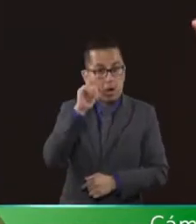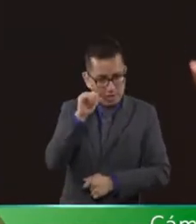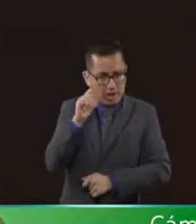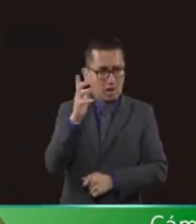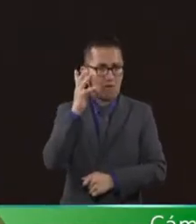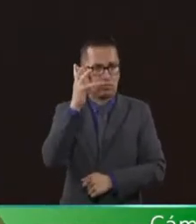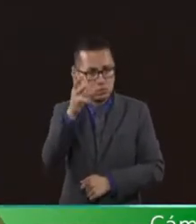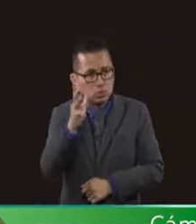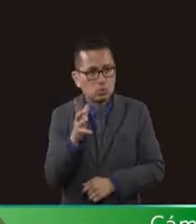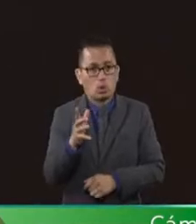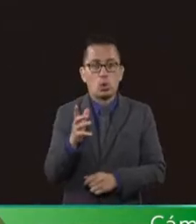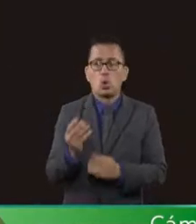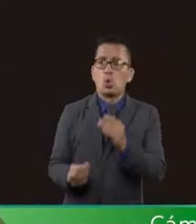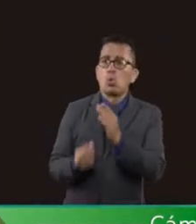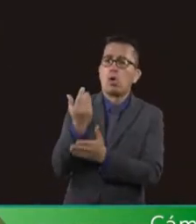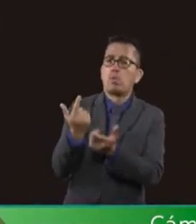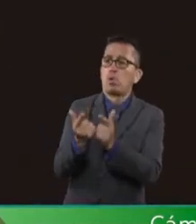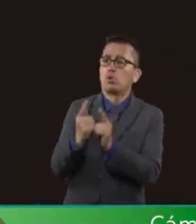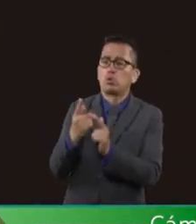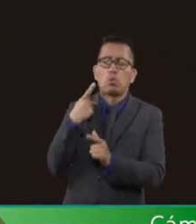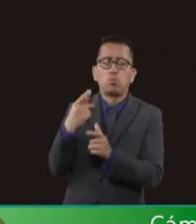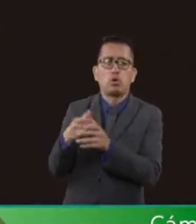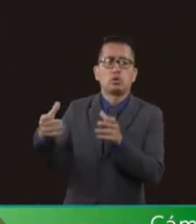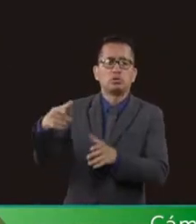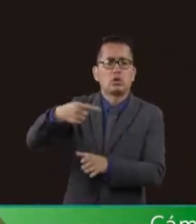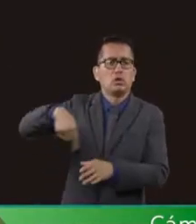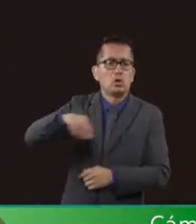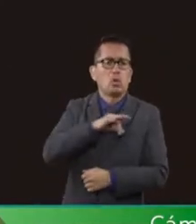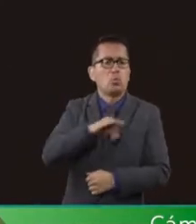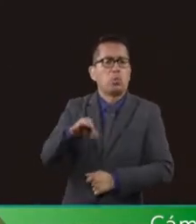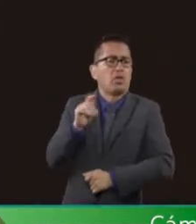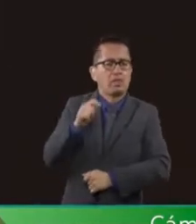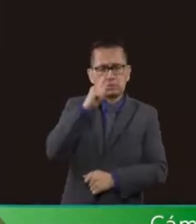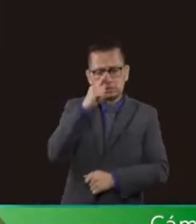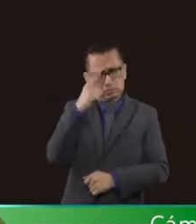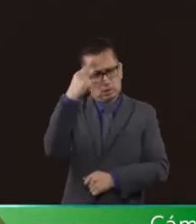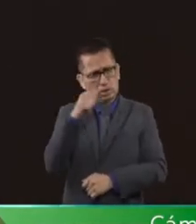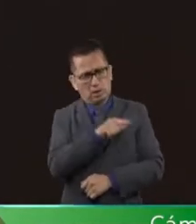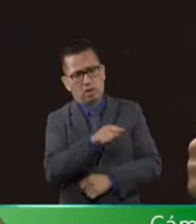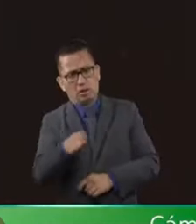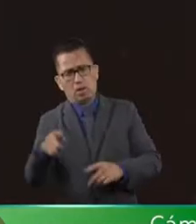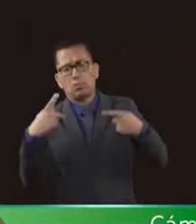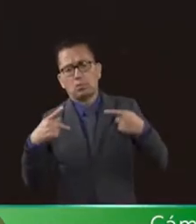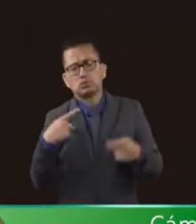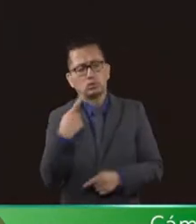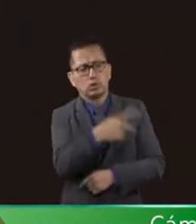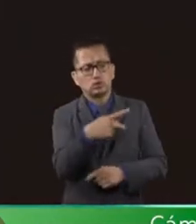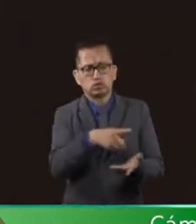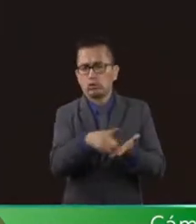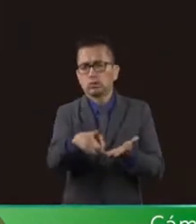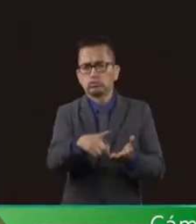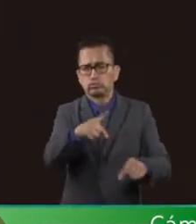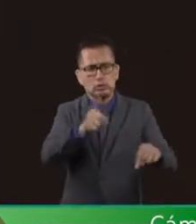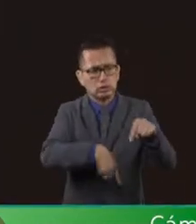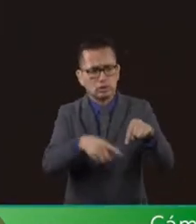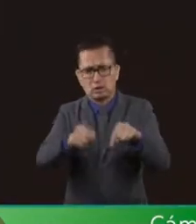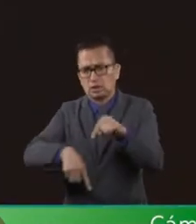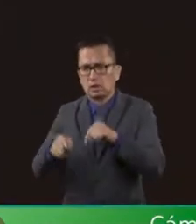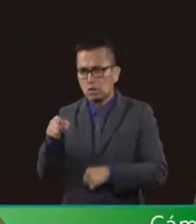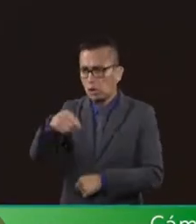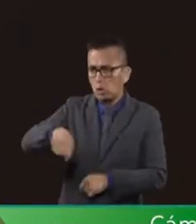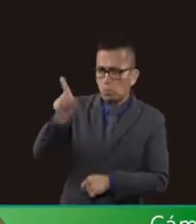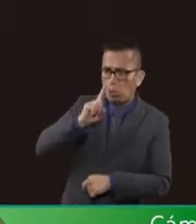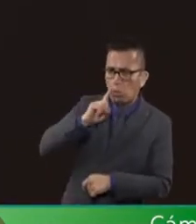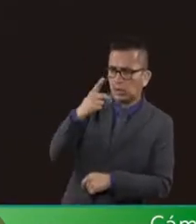disponga, por ejemplo, sublevar el Estado de Derecho, suprimir los derechos humanos, quitarle los derechos a las mujeres por